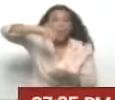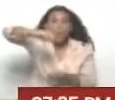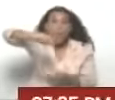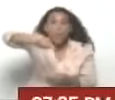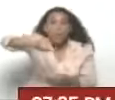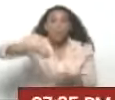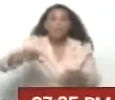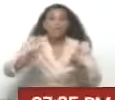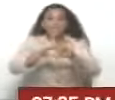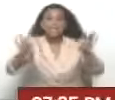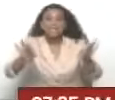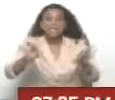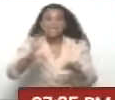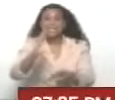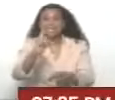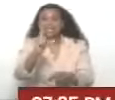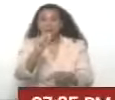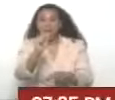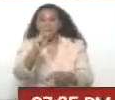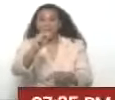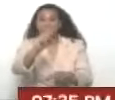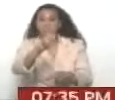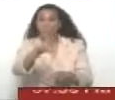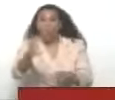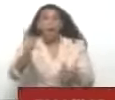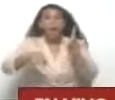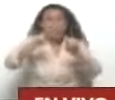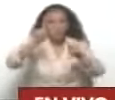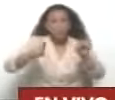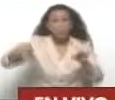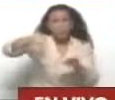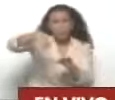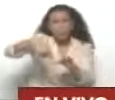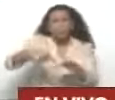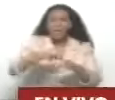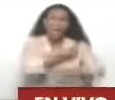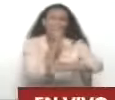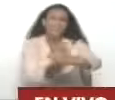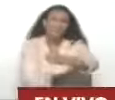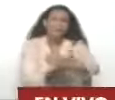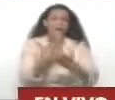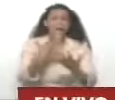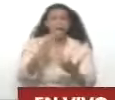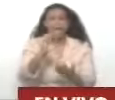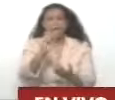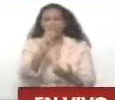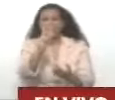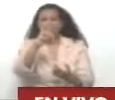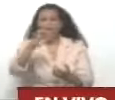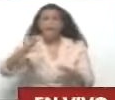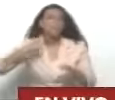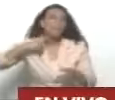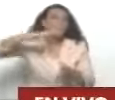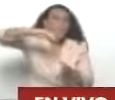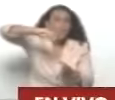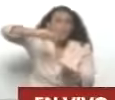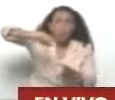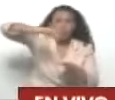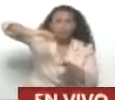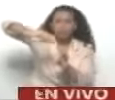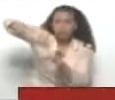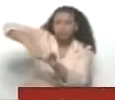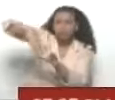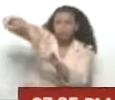cilantro, ¿no? Cilantro, alguna gente le puede echar espinaca y bastante limón. Lo que